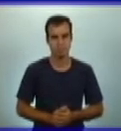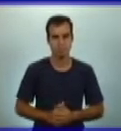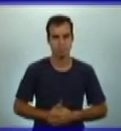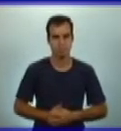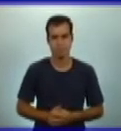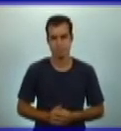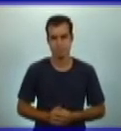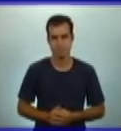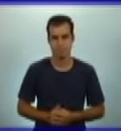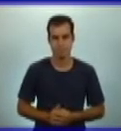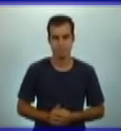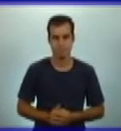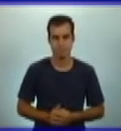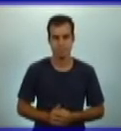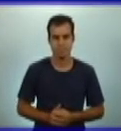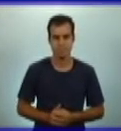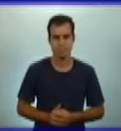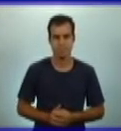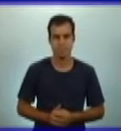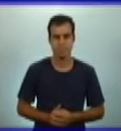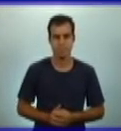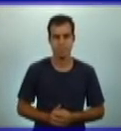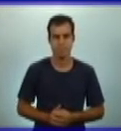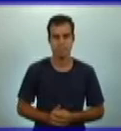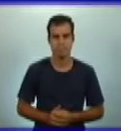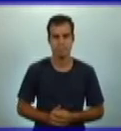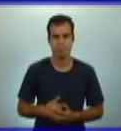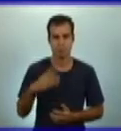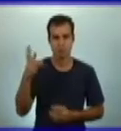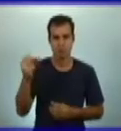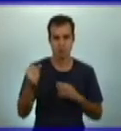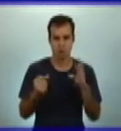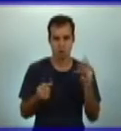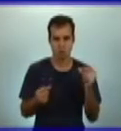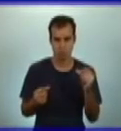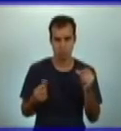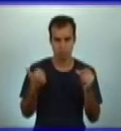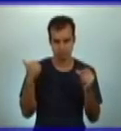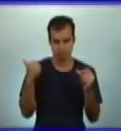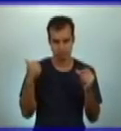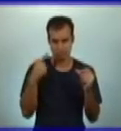33.319. El otro es el antecesor de